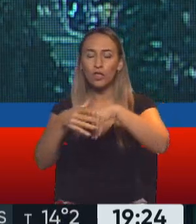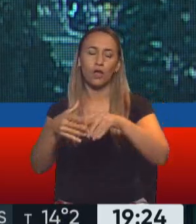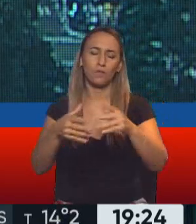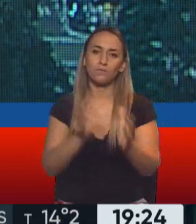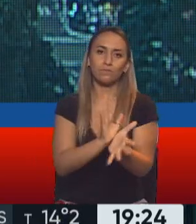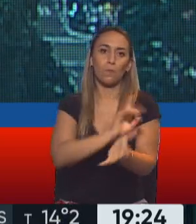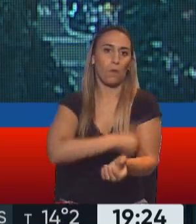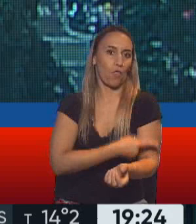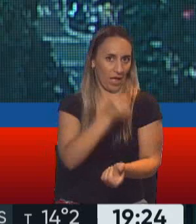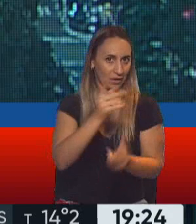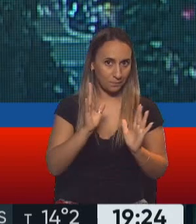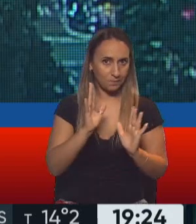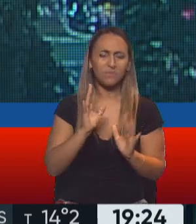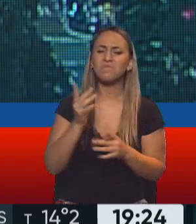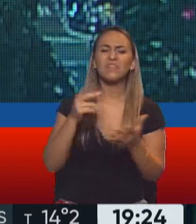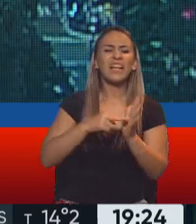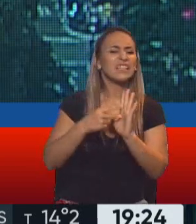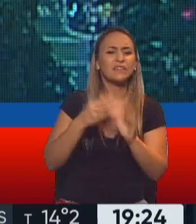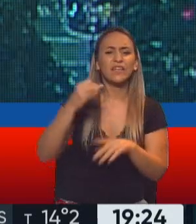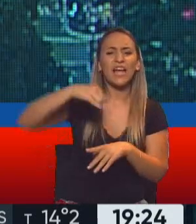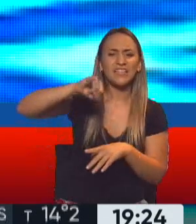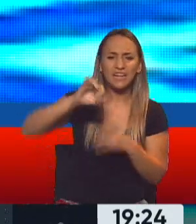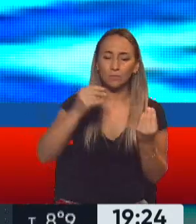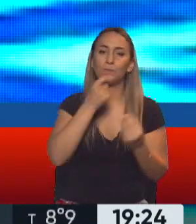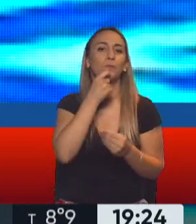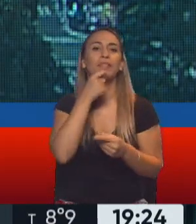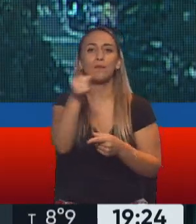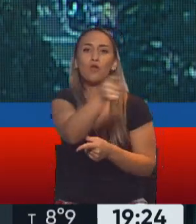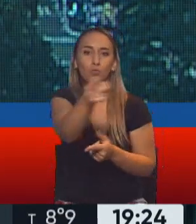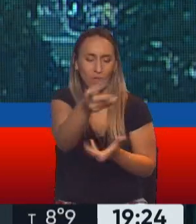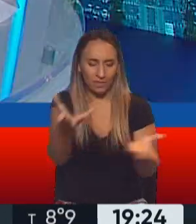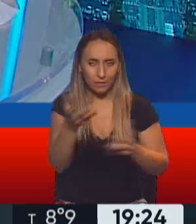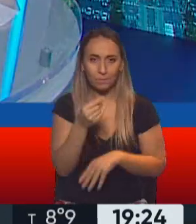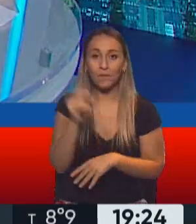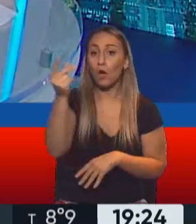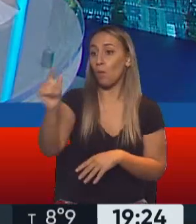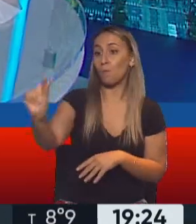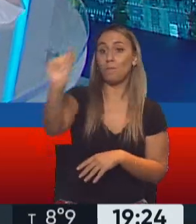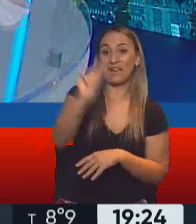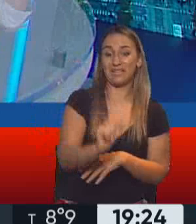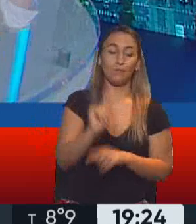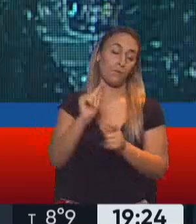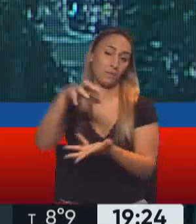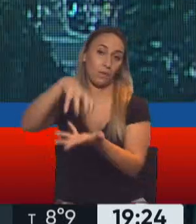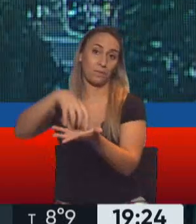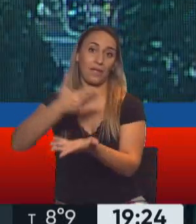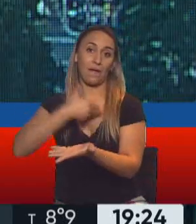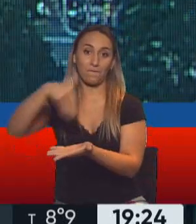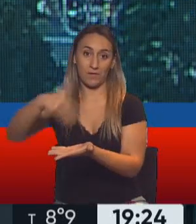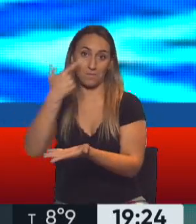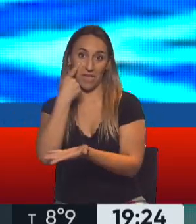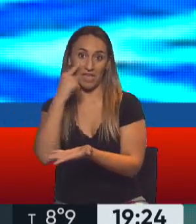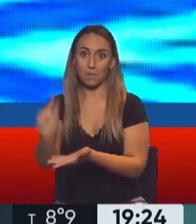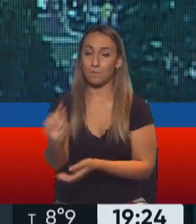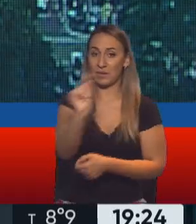Las sobretasas es esta... A ver, cuando vos tomas un crédito, en este caso con el Fondo Monetario Internacional, nada más y nada menos, bueno, naturalmente te cobra...